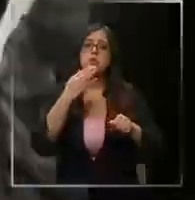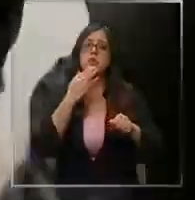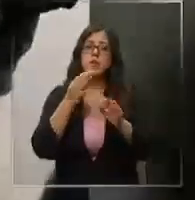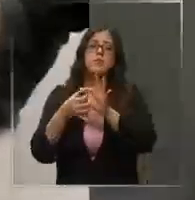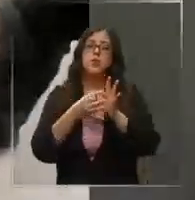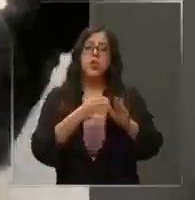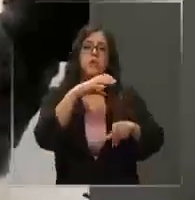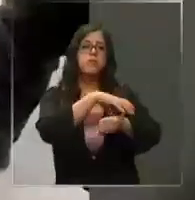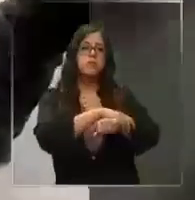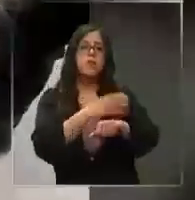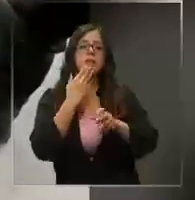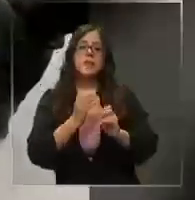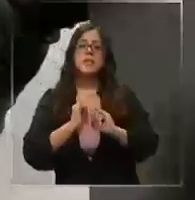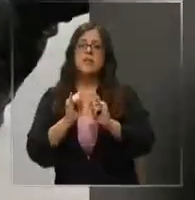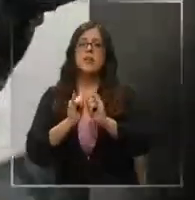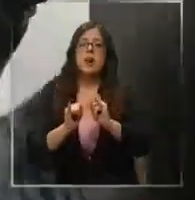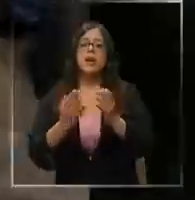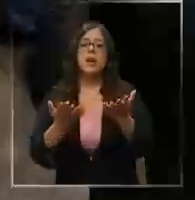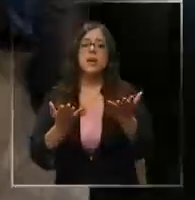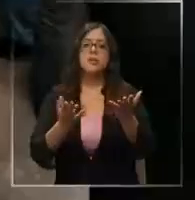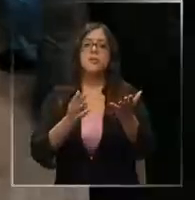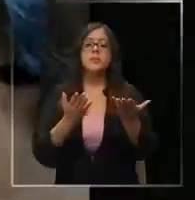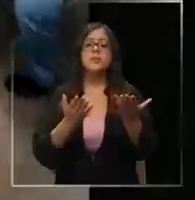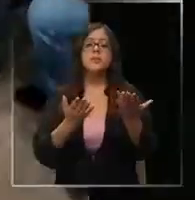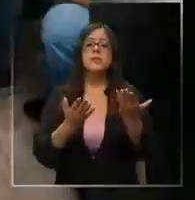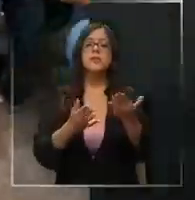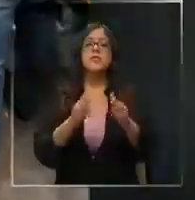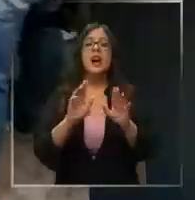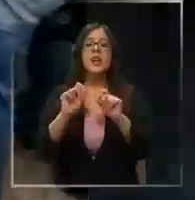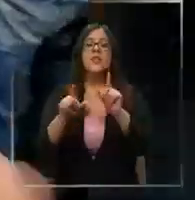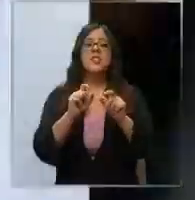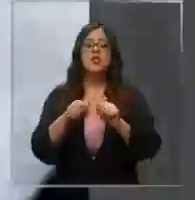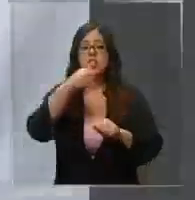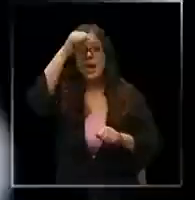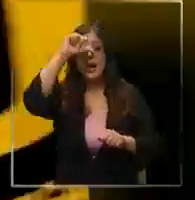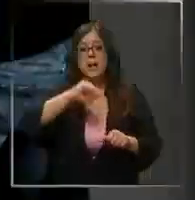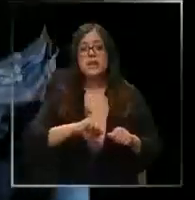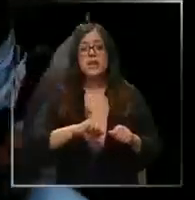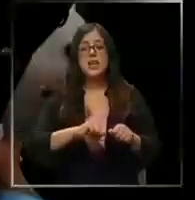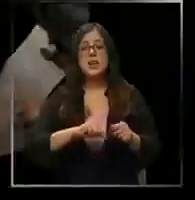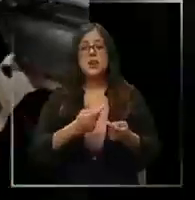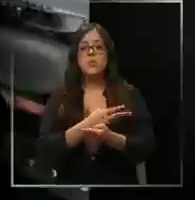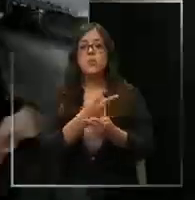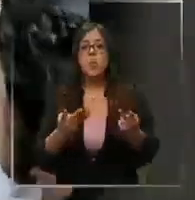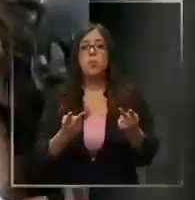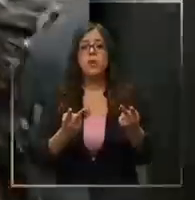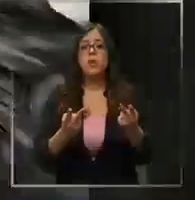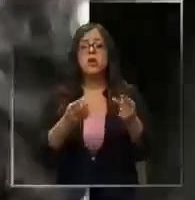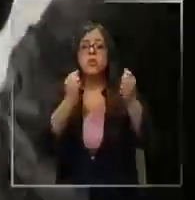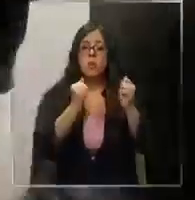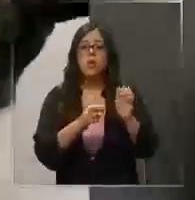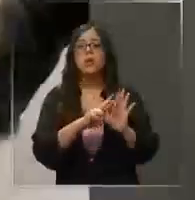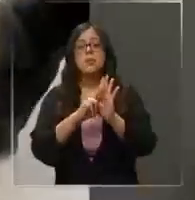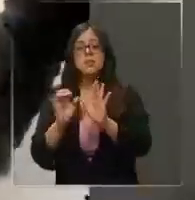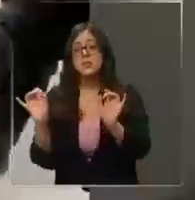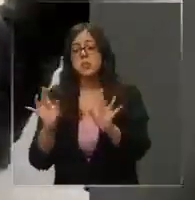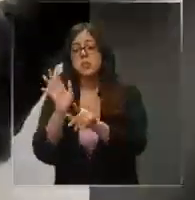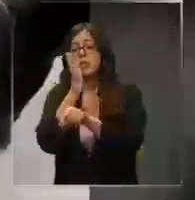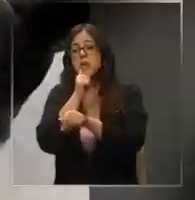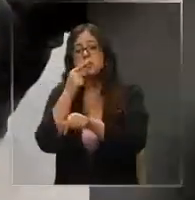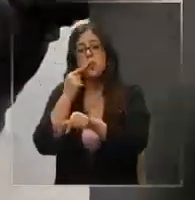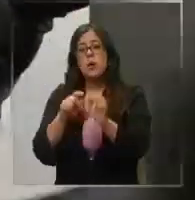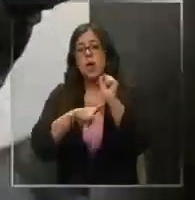detenido. Se le informó también a la Defensoría Penal Pública para efecto de que pueda representarlo si él no tiene un abogado. Y en este